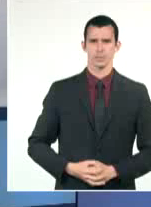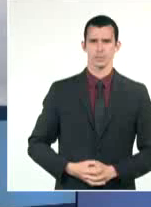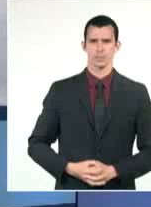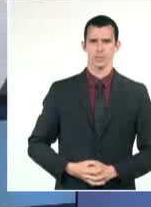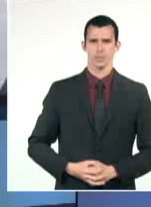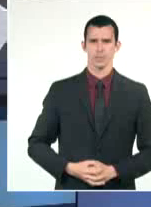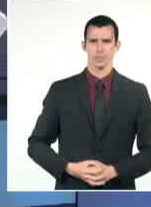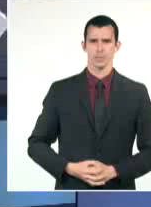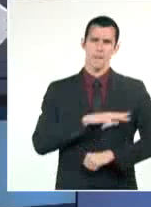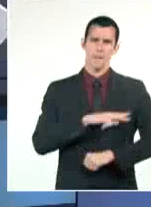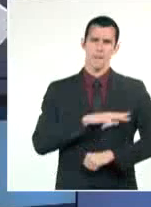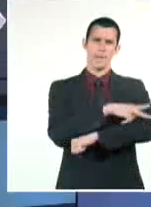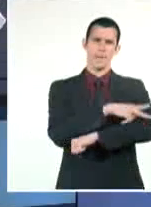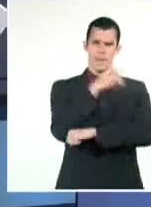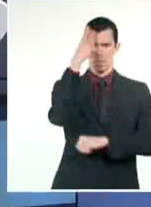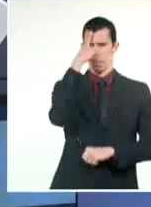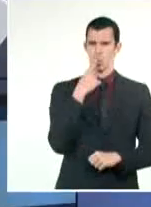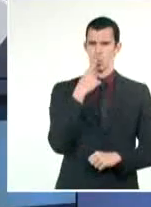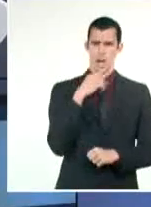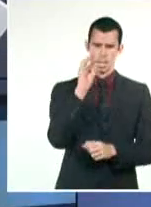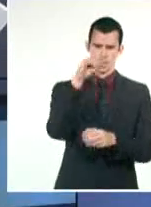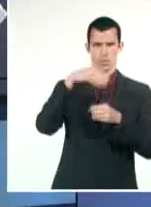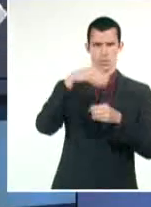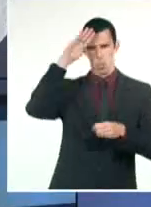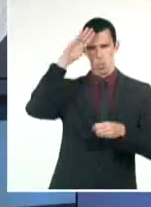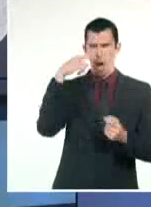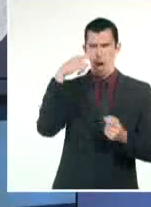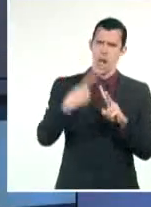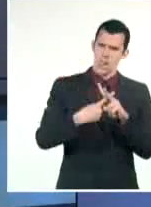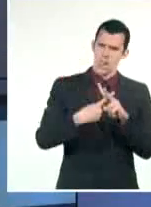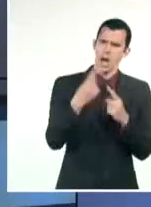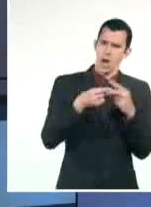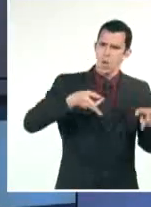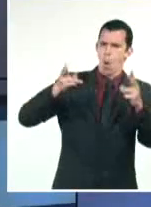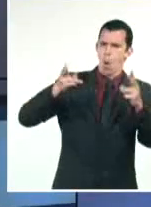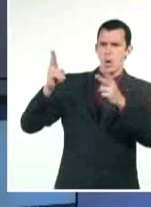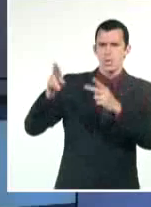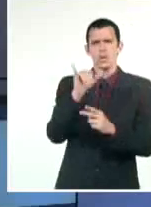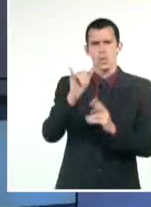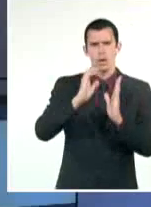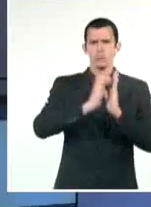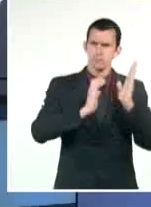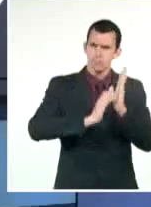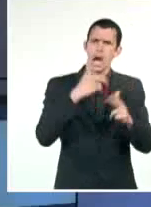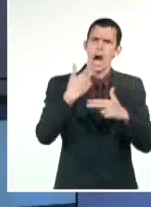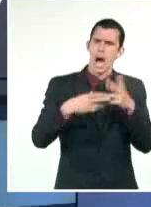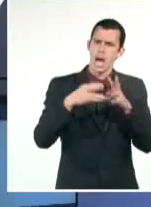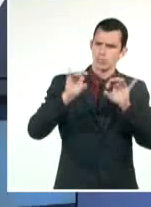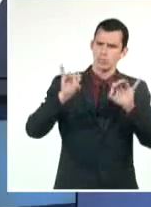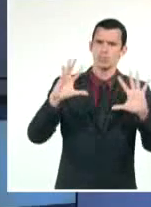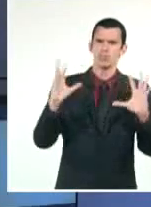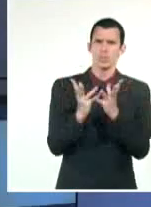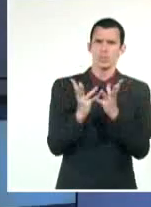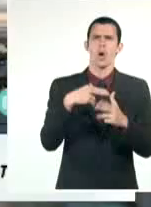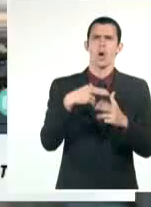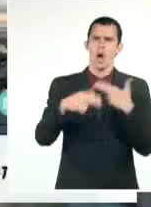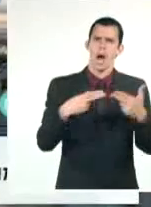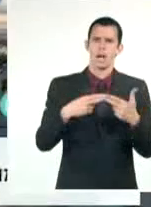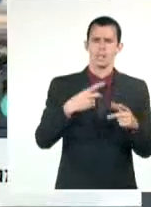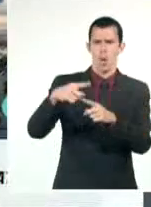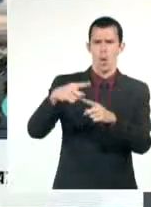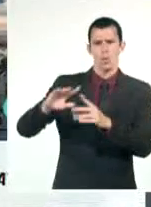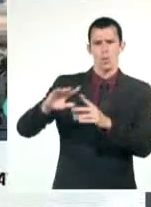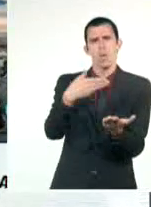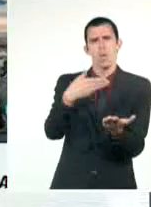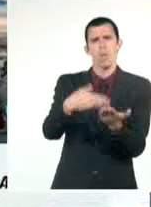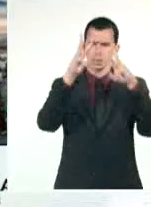Galé anunció su expansión hacia nuestro país. El presidente ejecutivo de la cadena, Gonzalo Ravelo de Almeida, informó sobre la